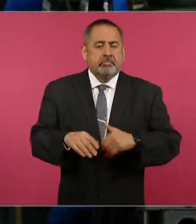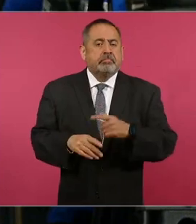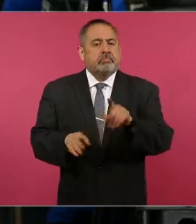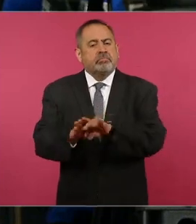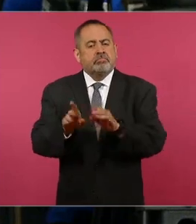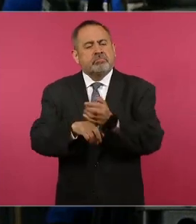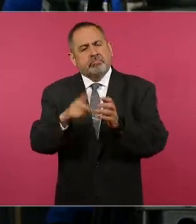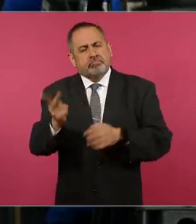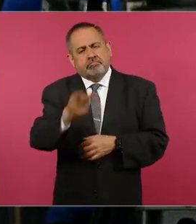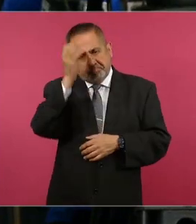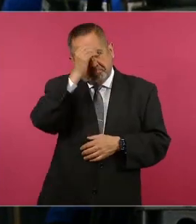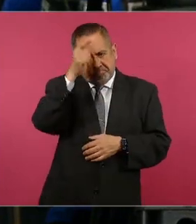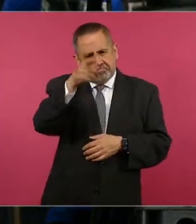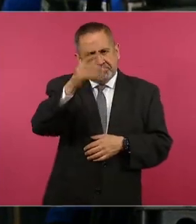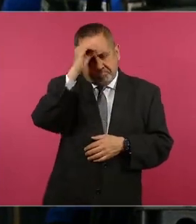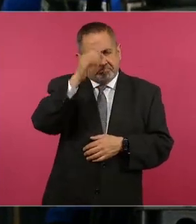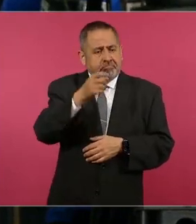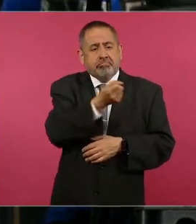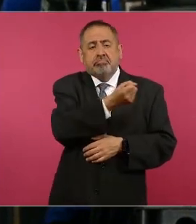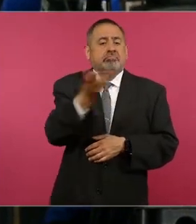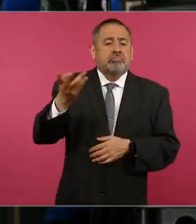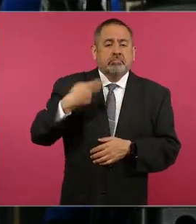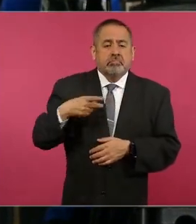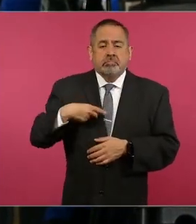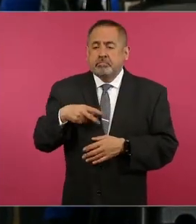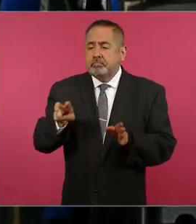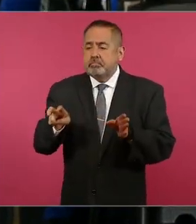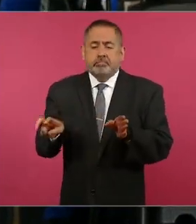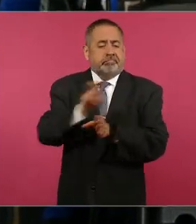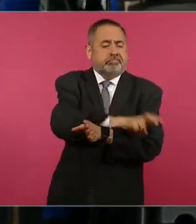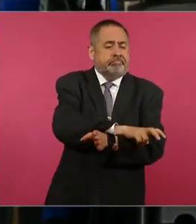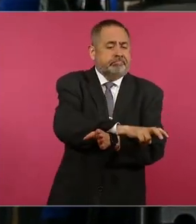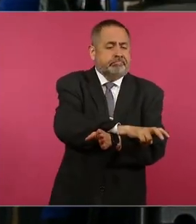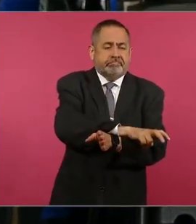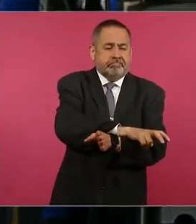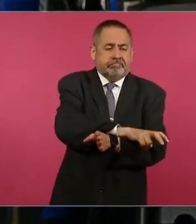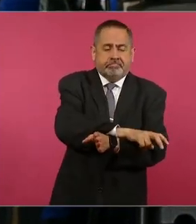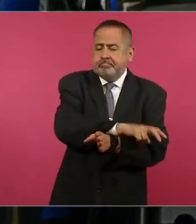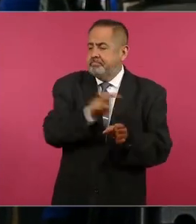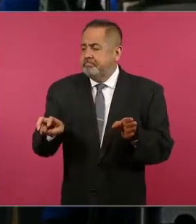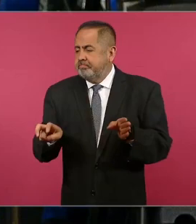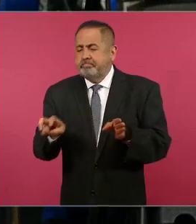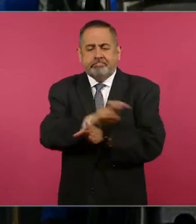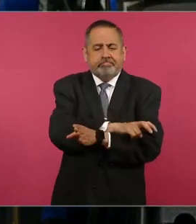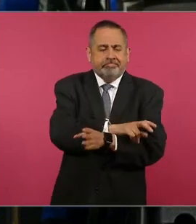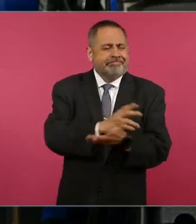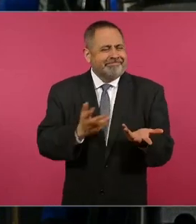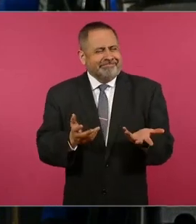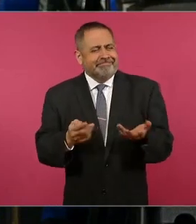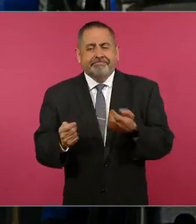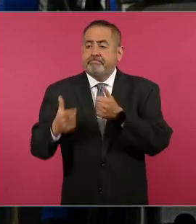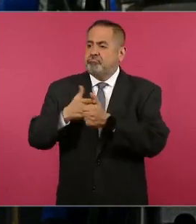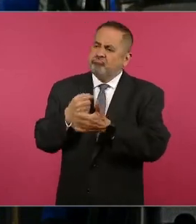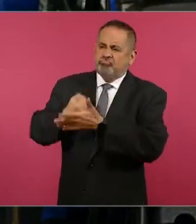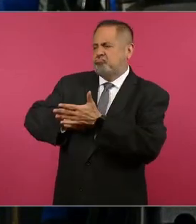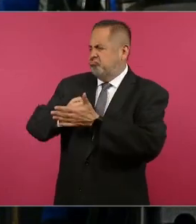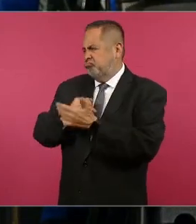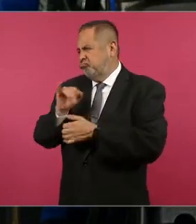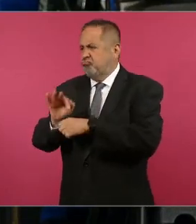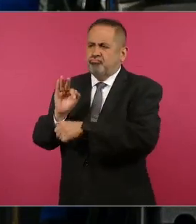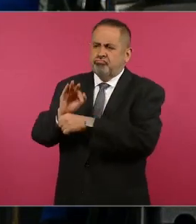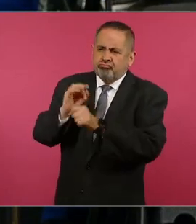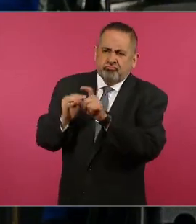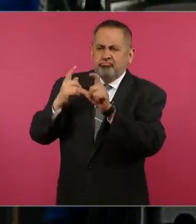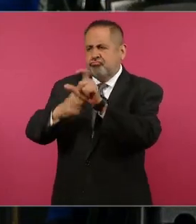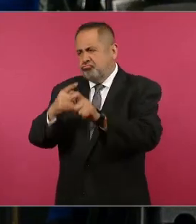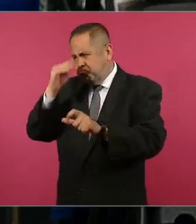preguntarle por este fenómeno que primero pues están muy digamos identificados con